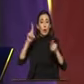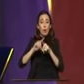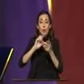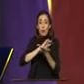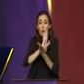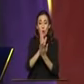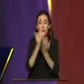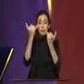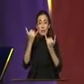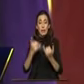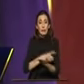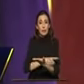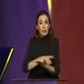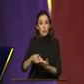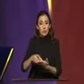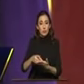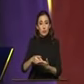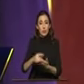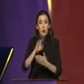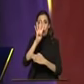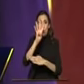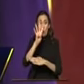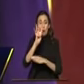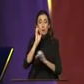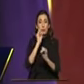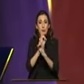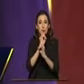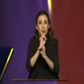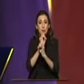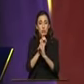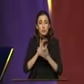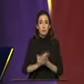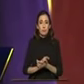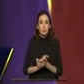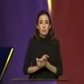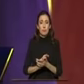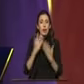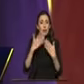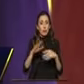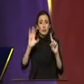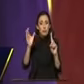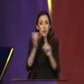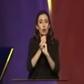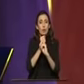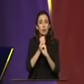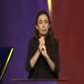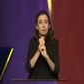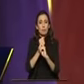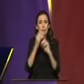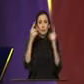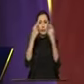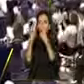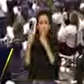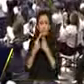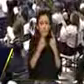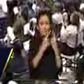generaron en estos días entre cuatro bancadas. Así se hace país. Sin